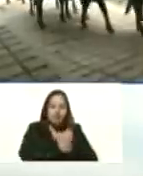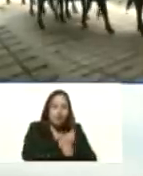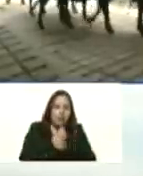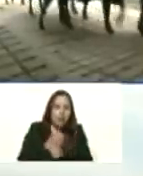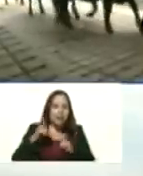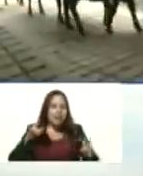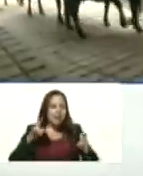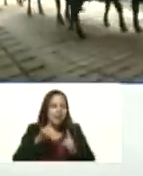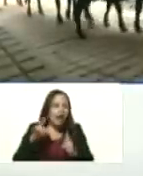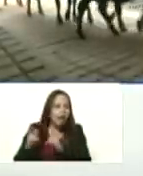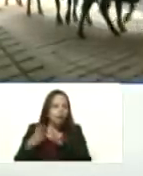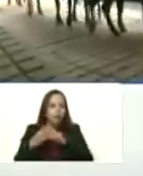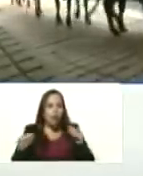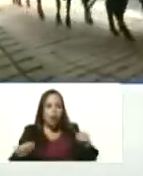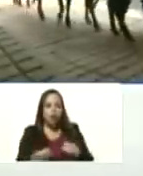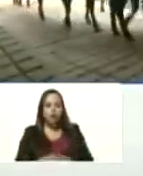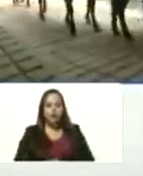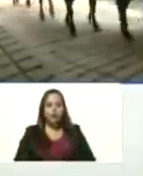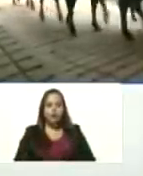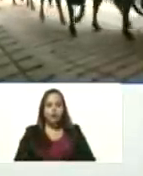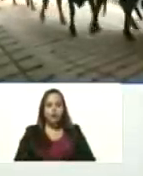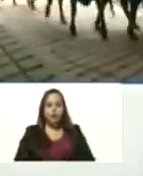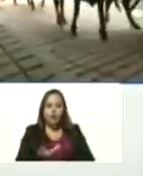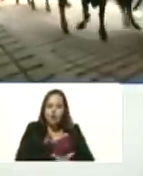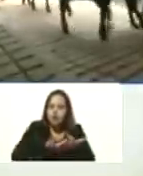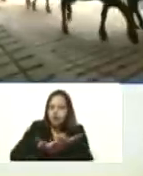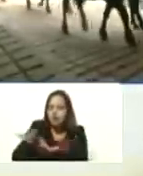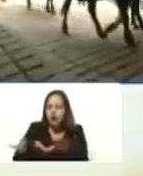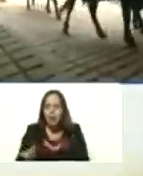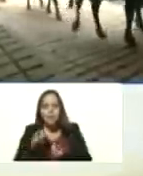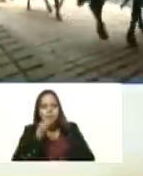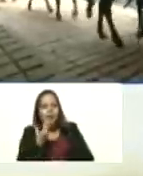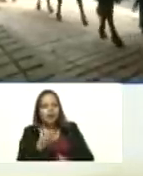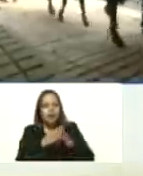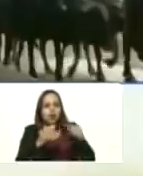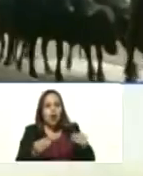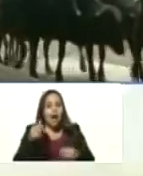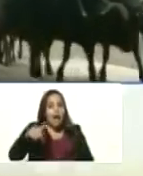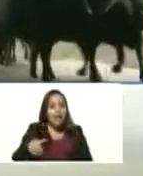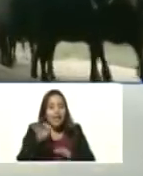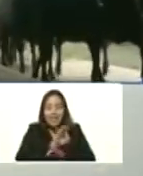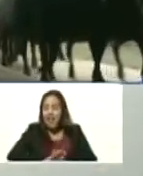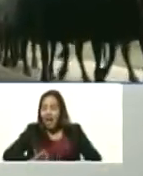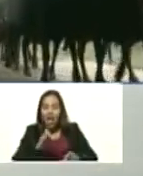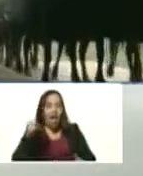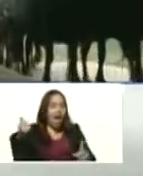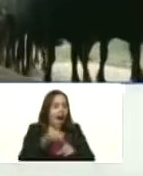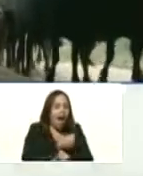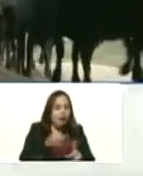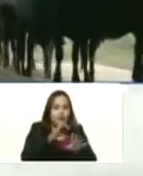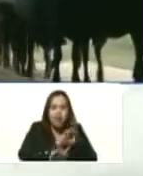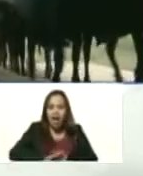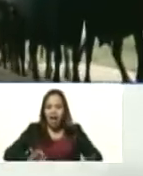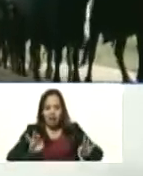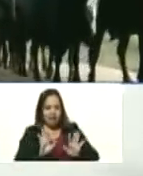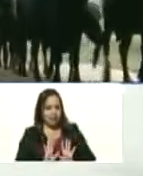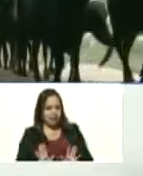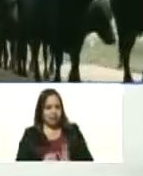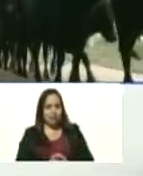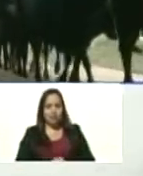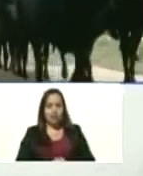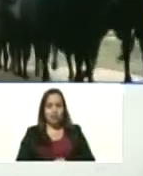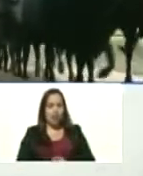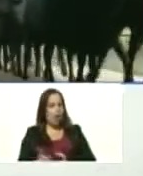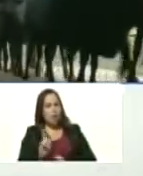queremos todos y nos bien tratados todos aquí nadie maltrata a nadie no